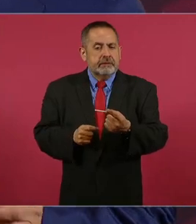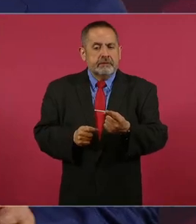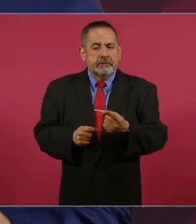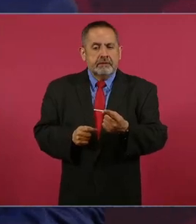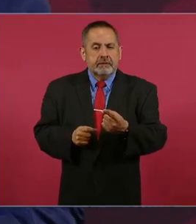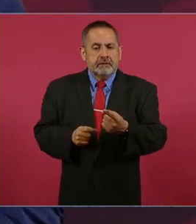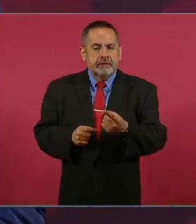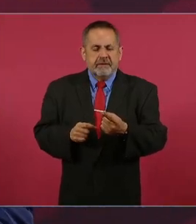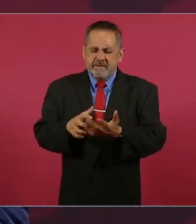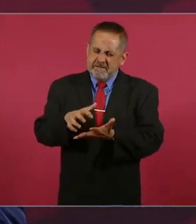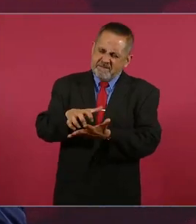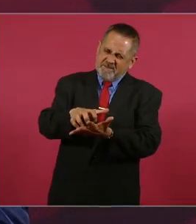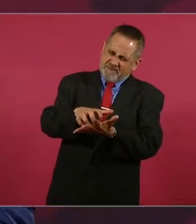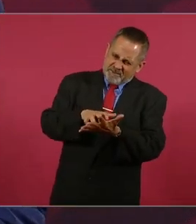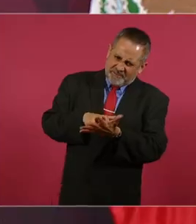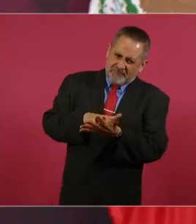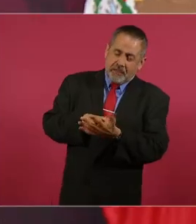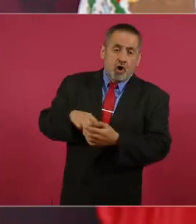más austeridad